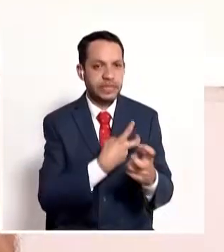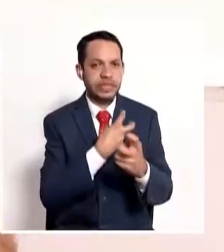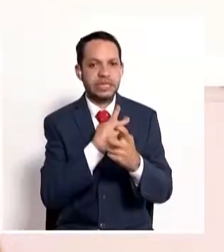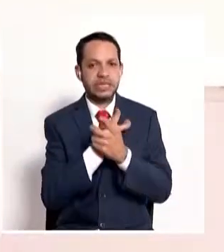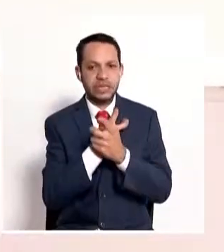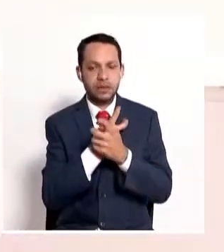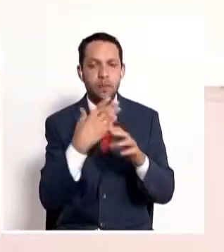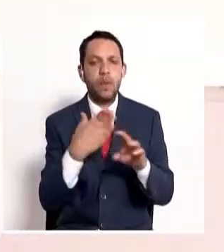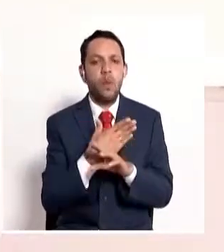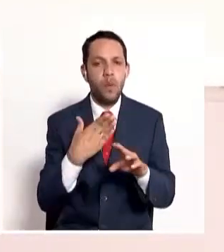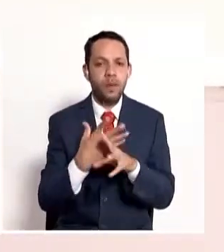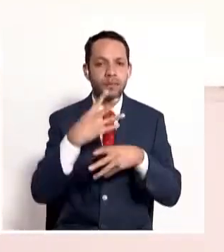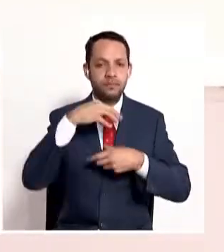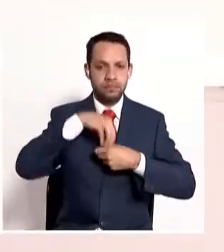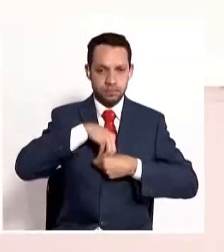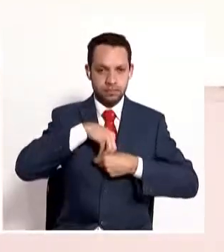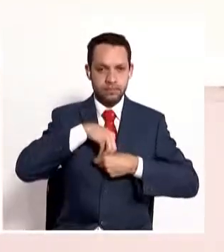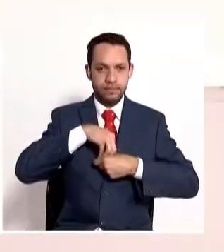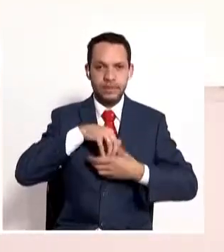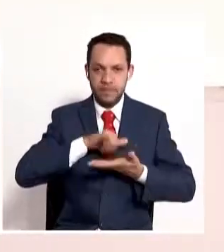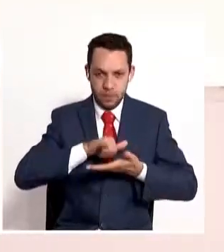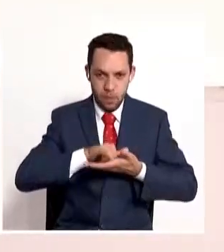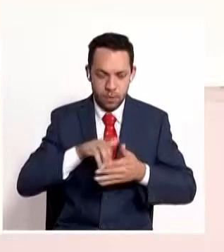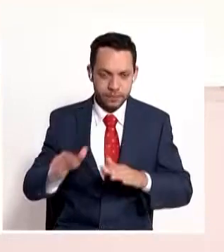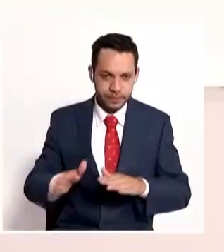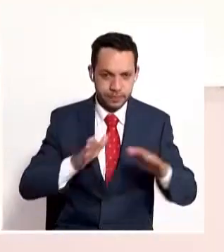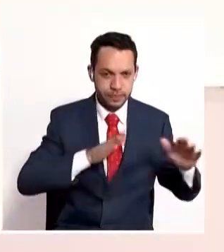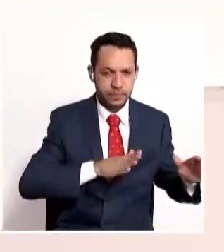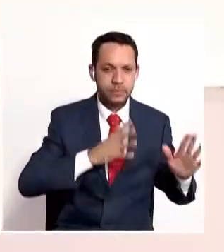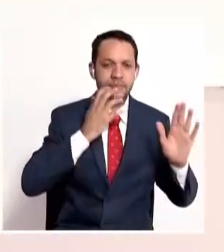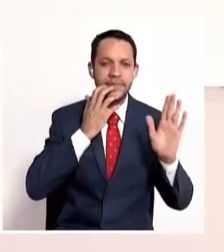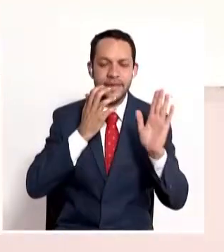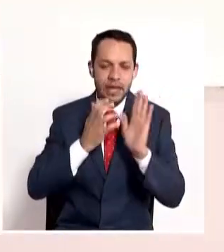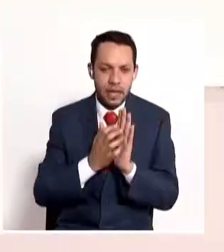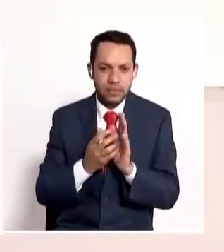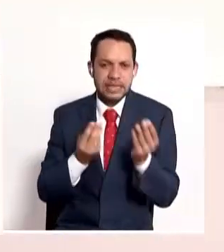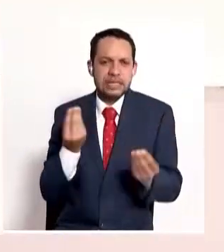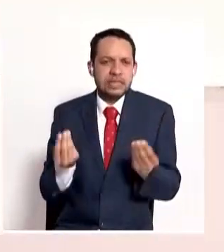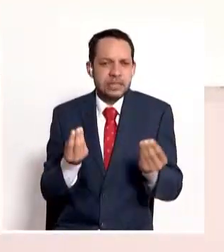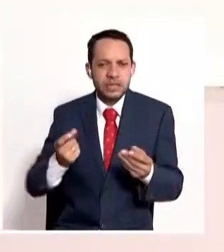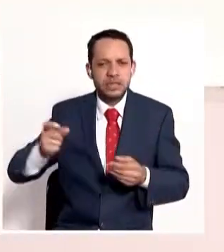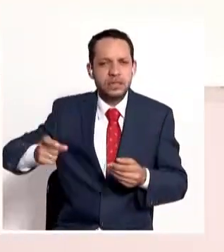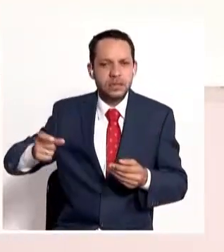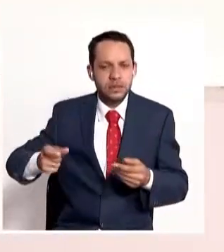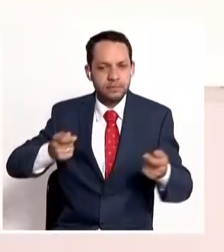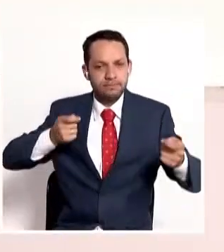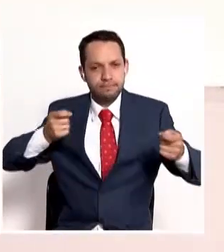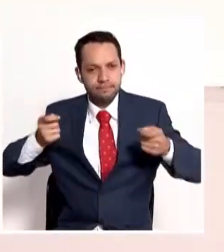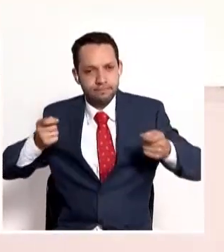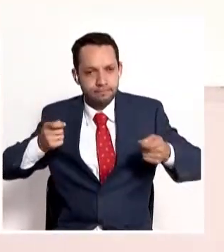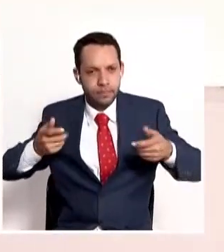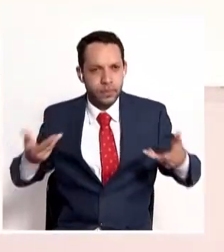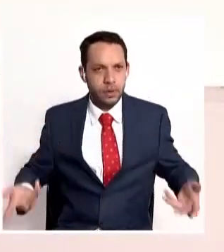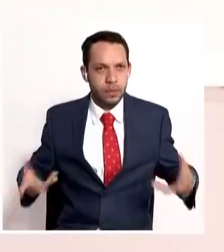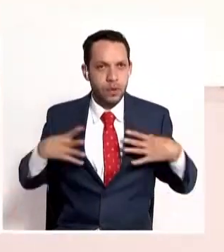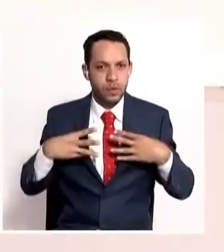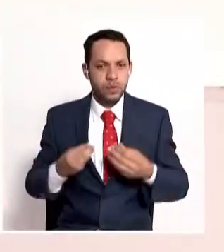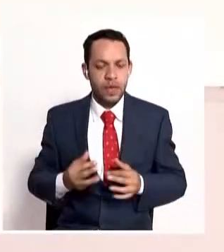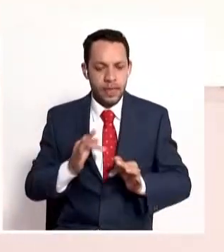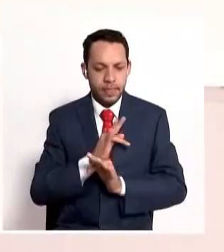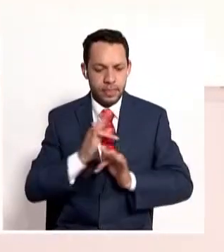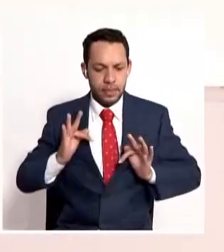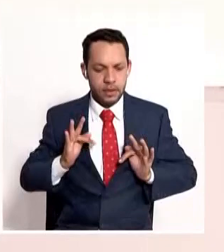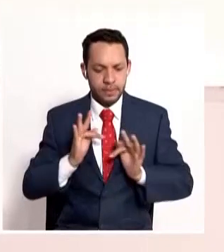cantidad de toxinas en un caso de éstos y hay que hacer el tratamiento